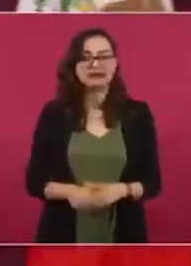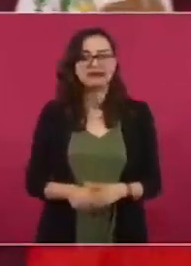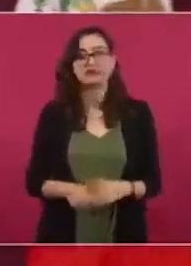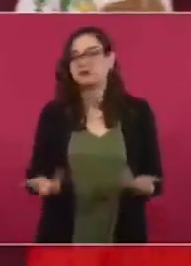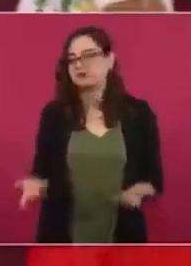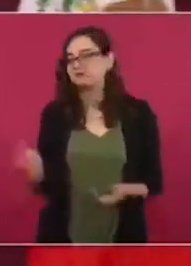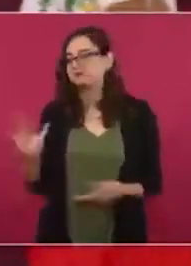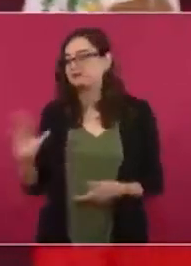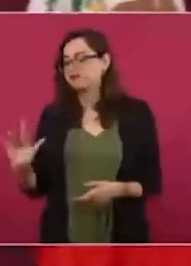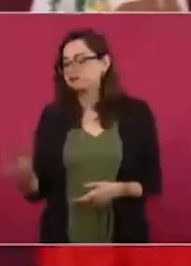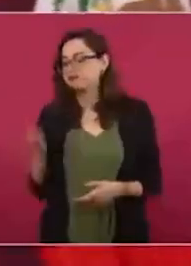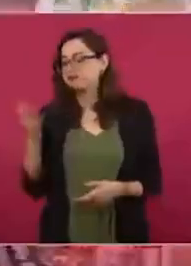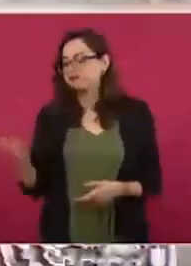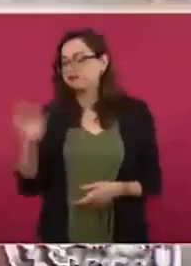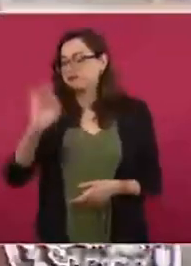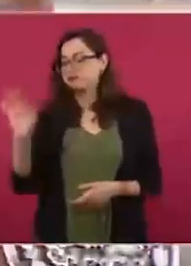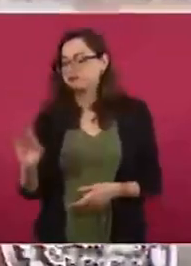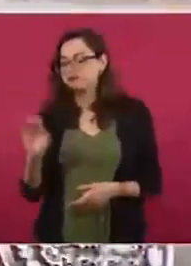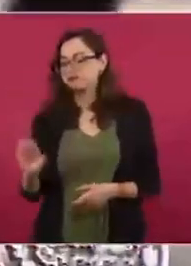54-46,